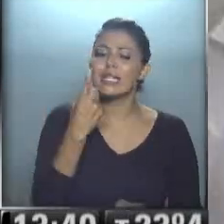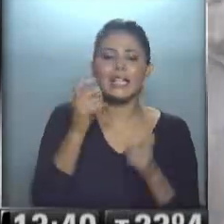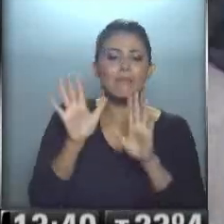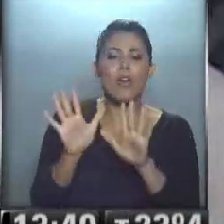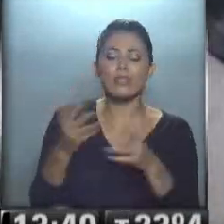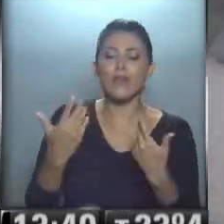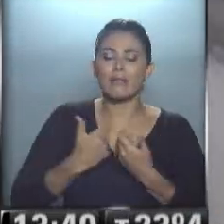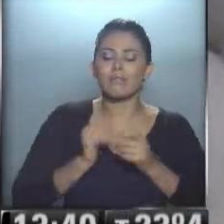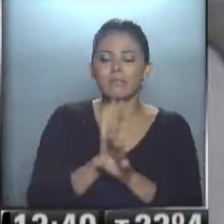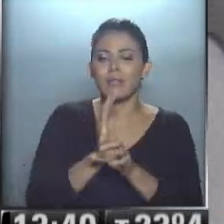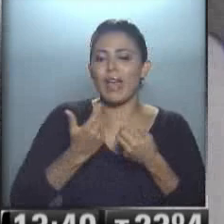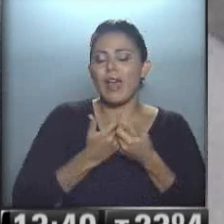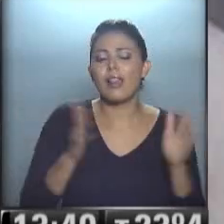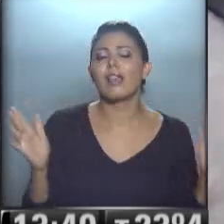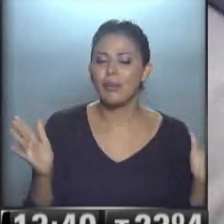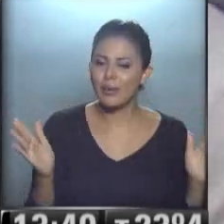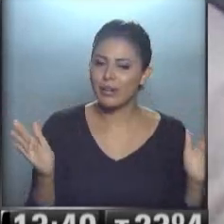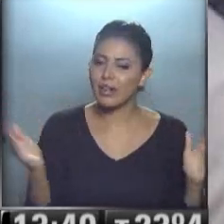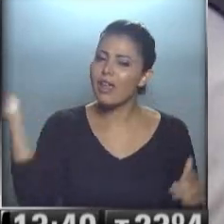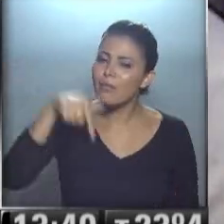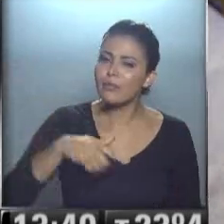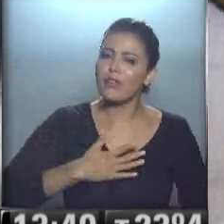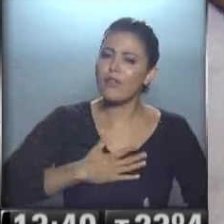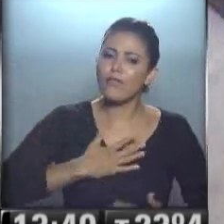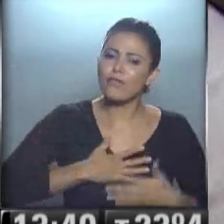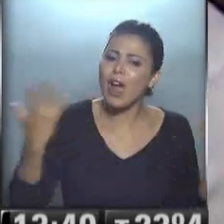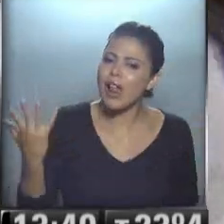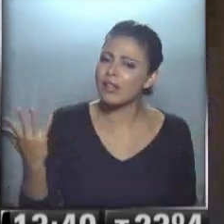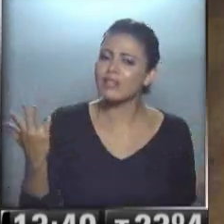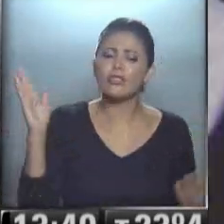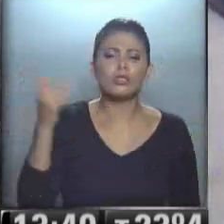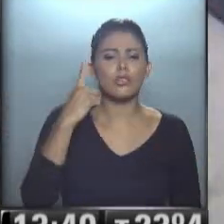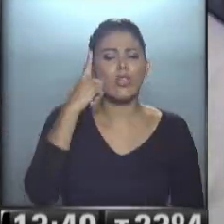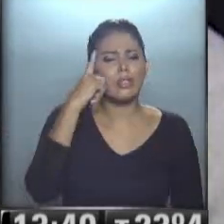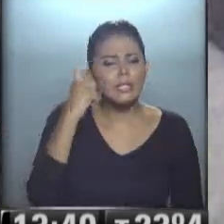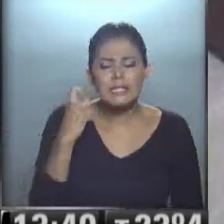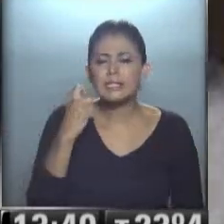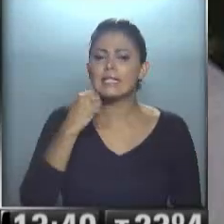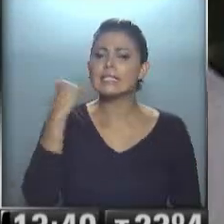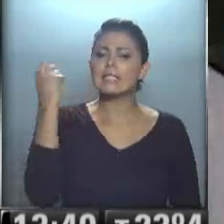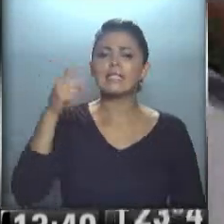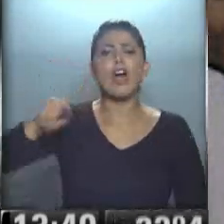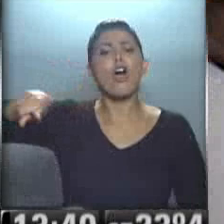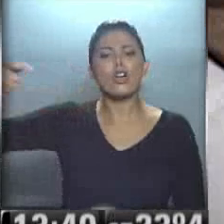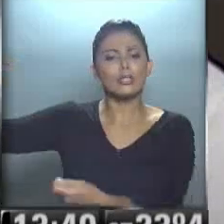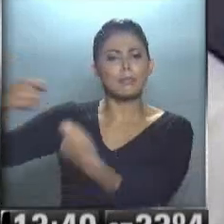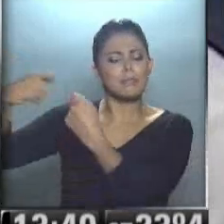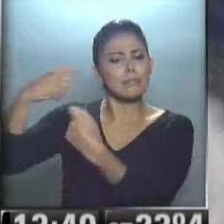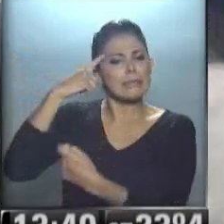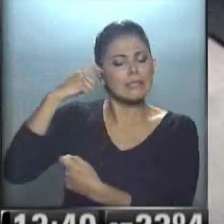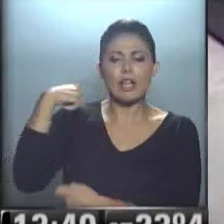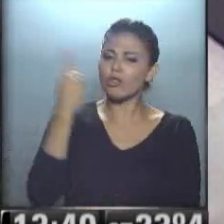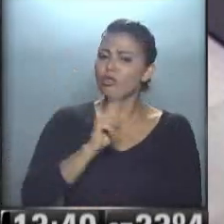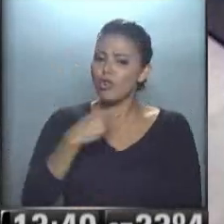para liberarnos y venir verdaderamente con alegría a festejar. La tristeza es la que nos quieren imponer ellos.